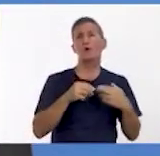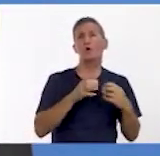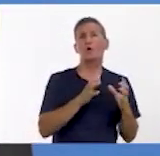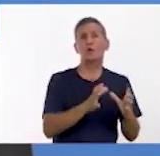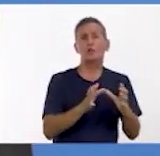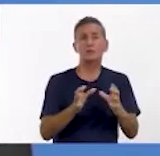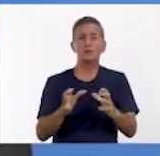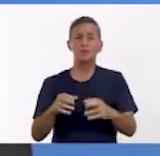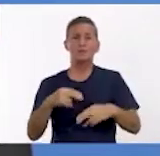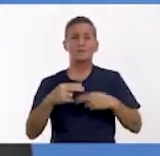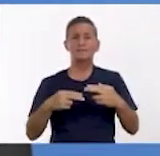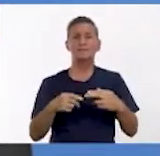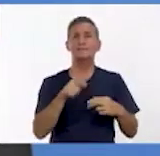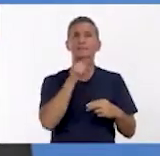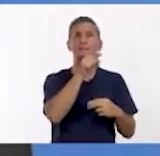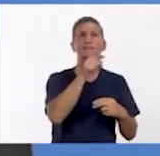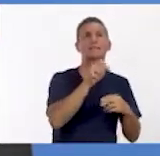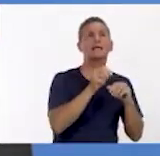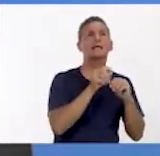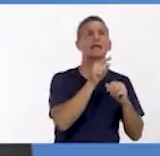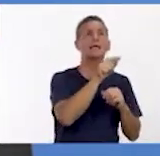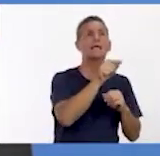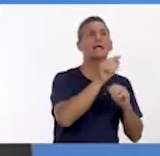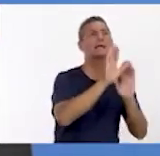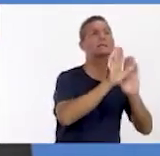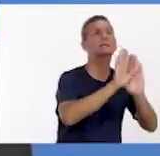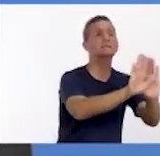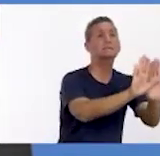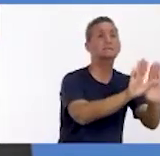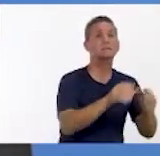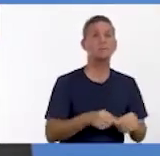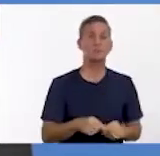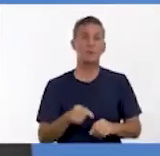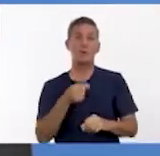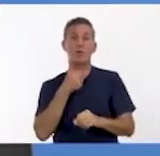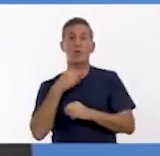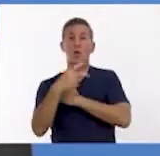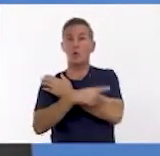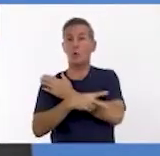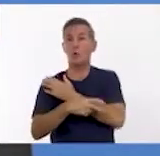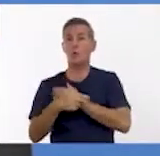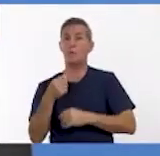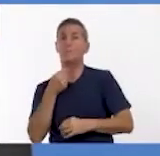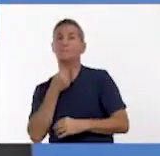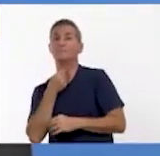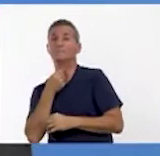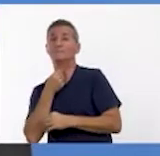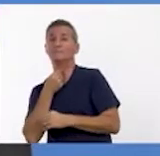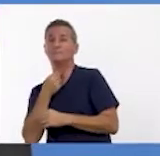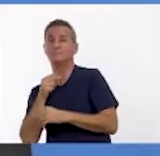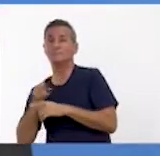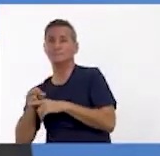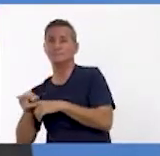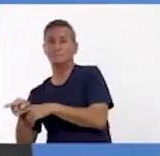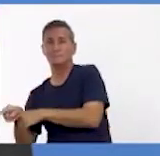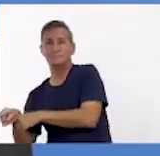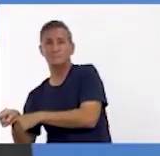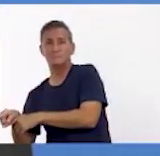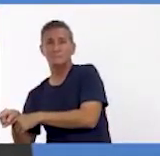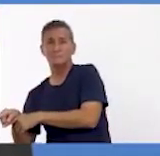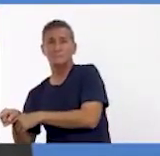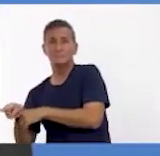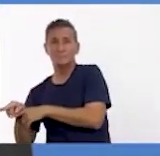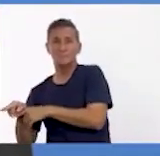mejores creaciones, las mejores innovaciones se quedan allí. Y es posible ver en los países más pobres